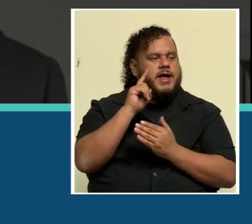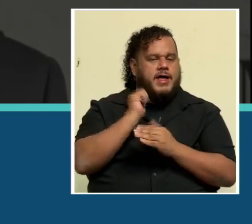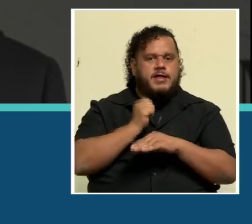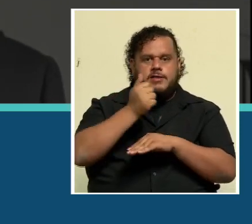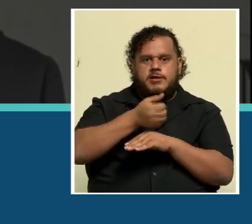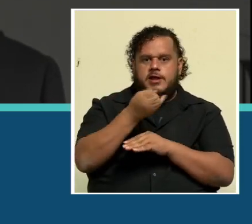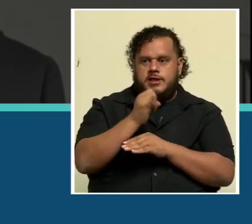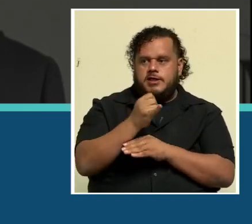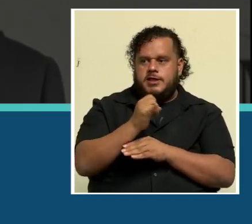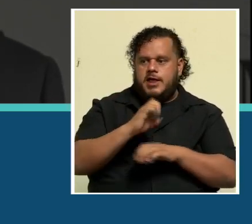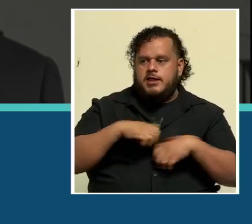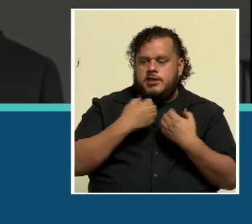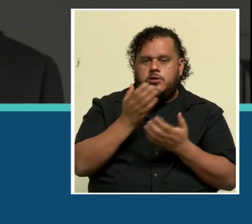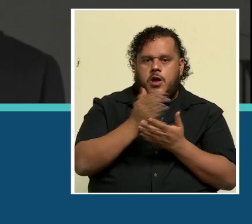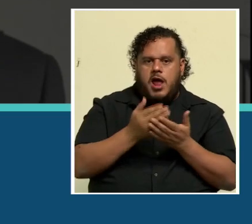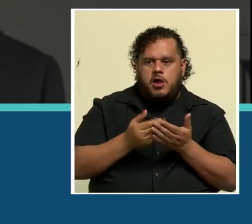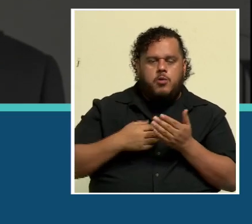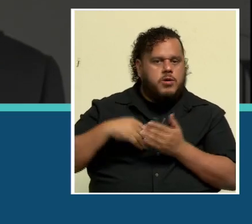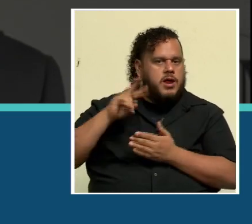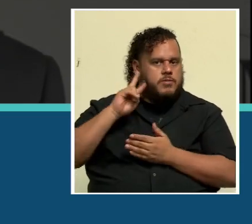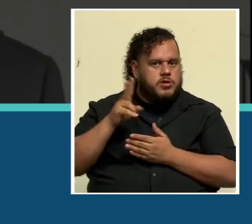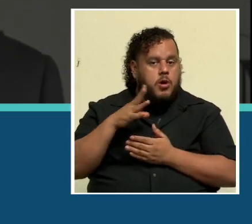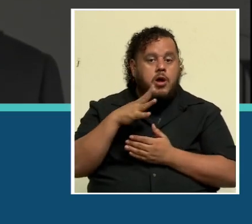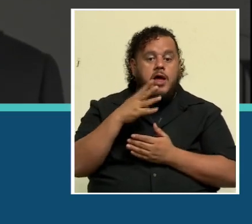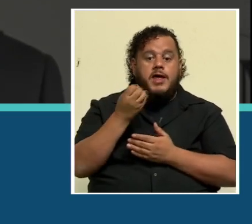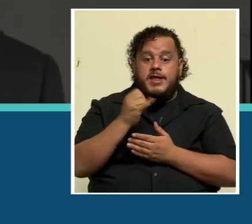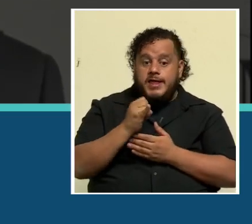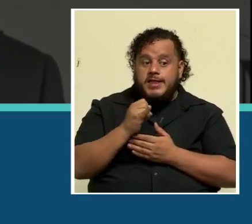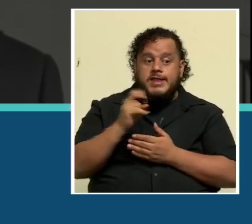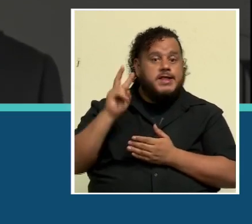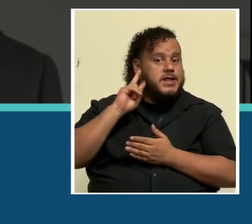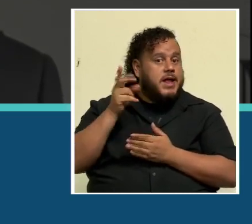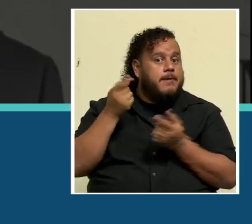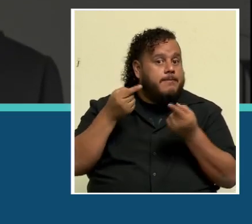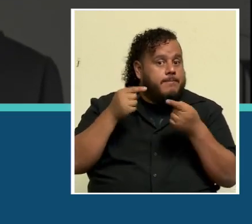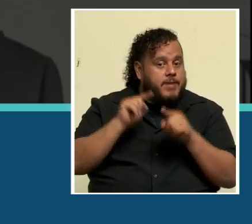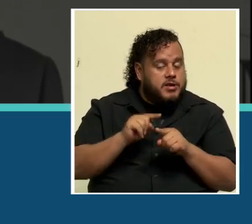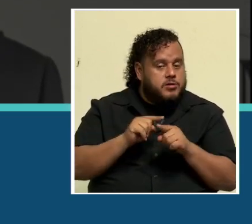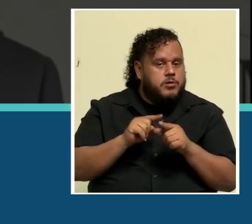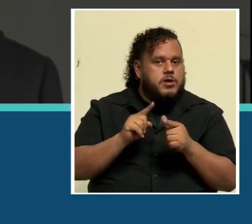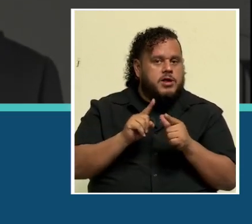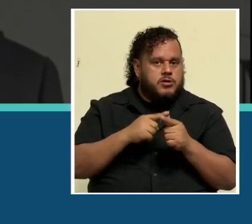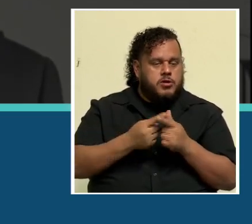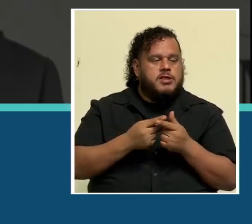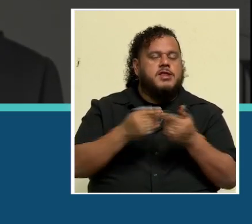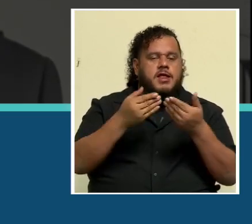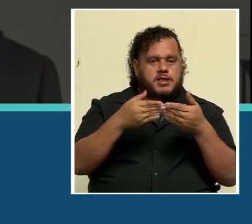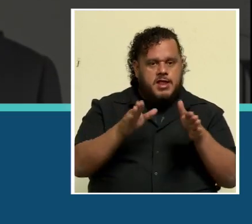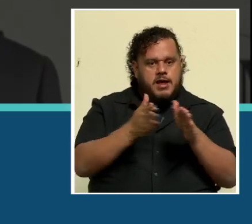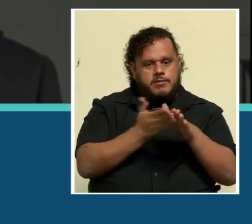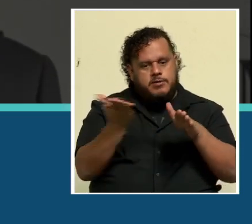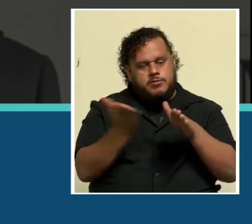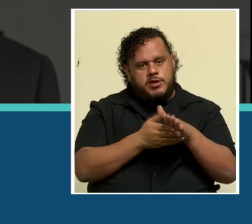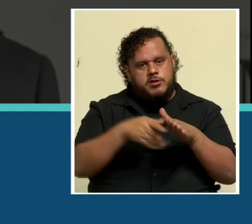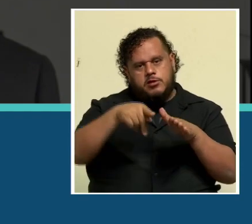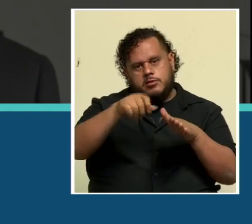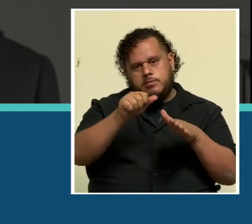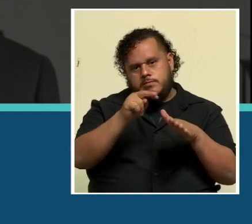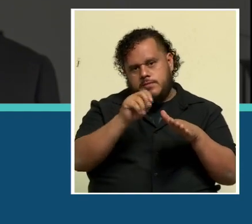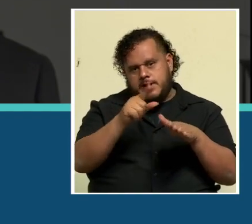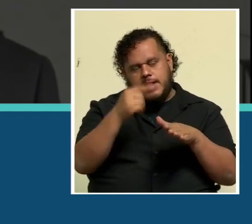si hubo algún tipo de omisión y, de ser así, iniciar los procesos penales correspondientes para establecer